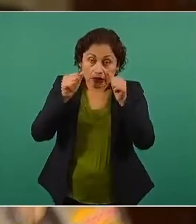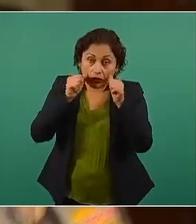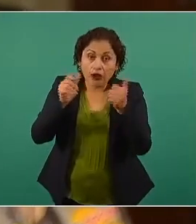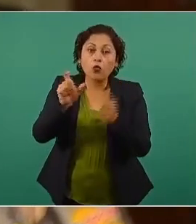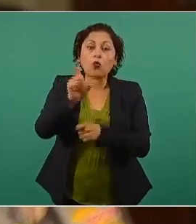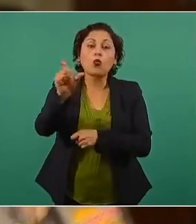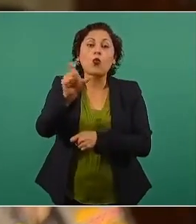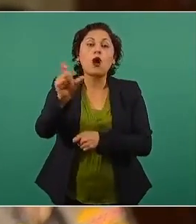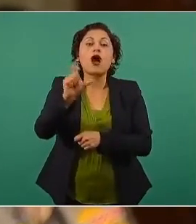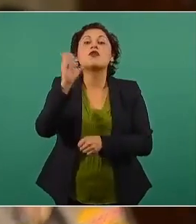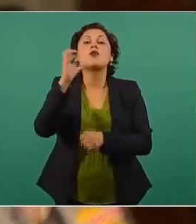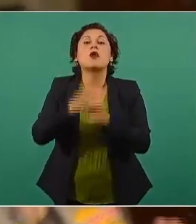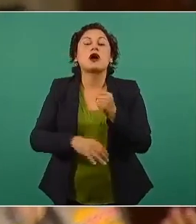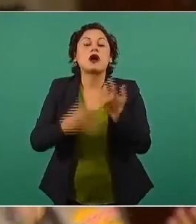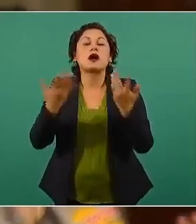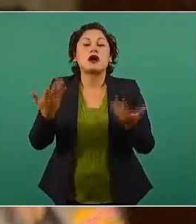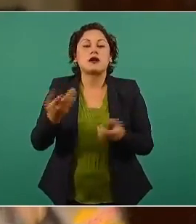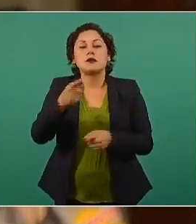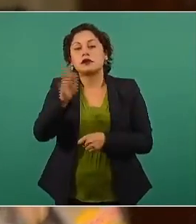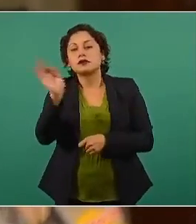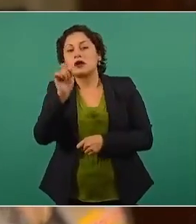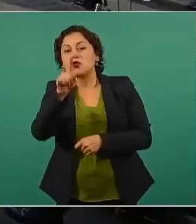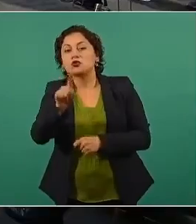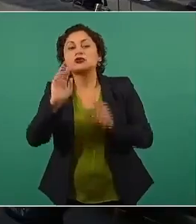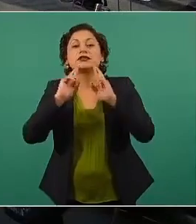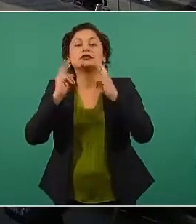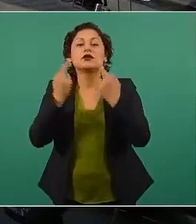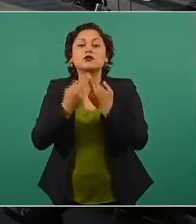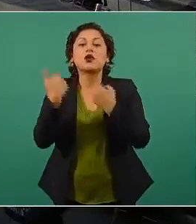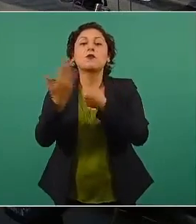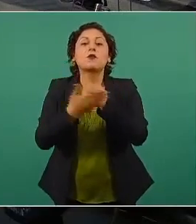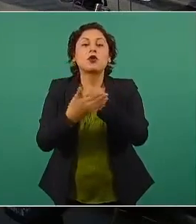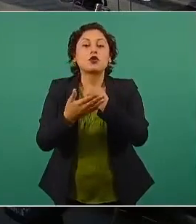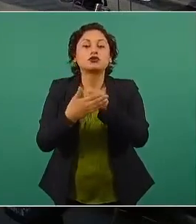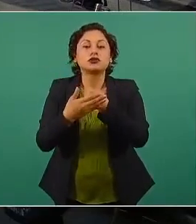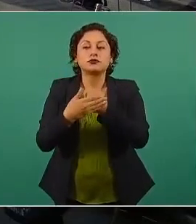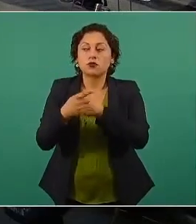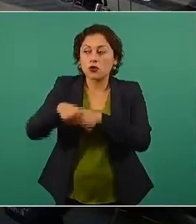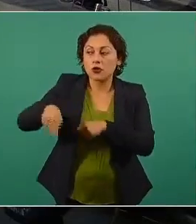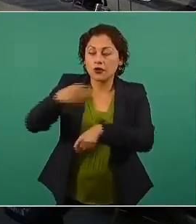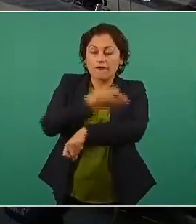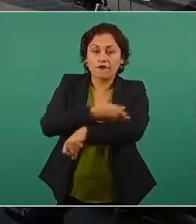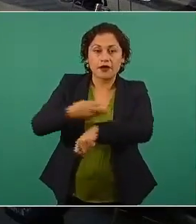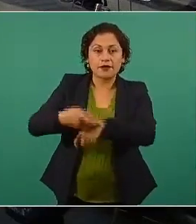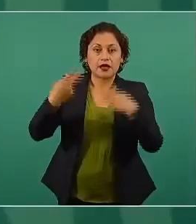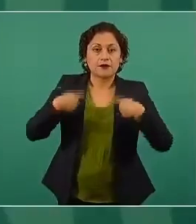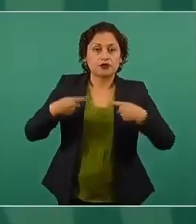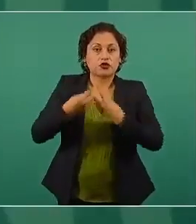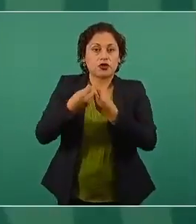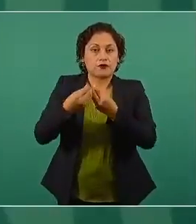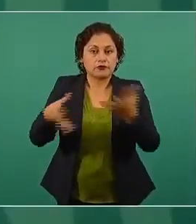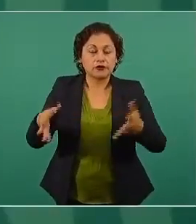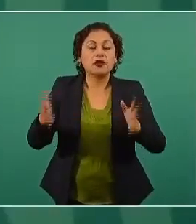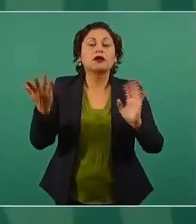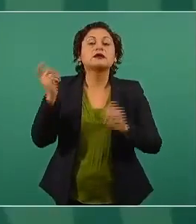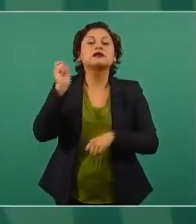tener otras reuniones con familiares de desaparecidos. Sí, estamos atendiendo a los